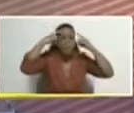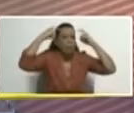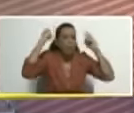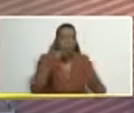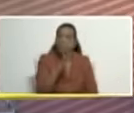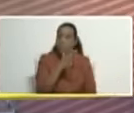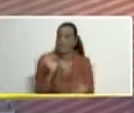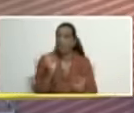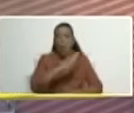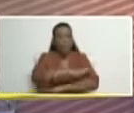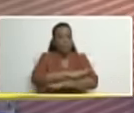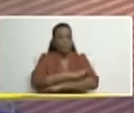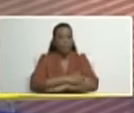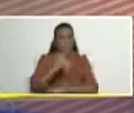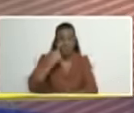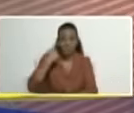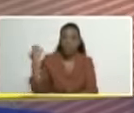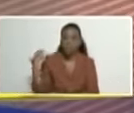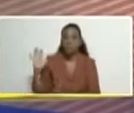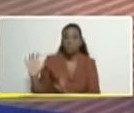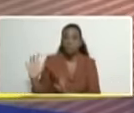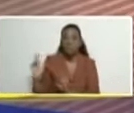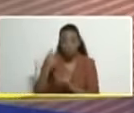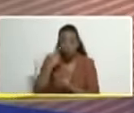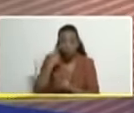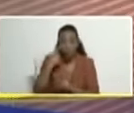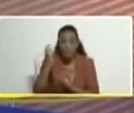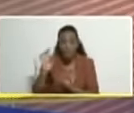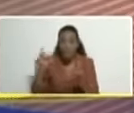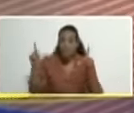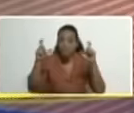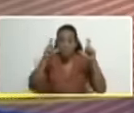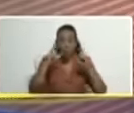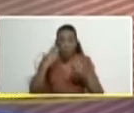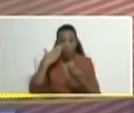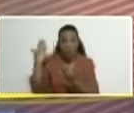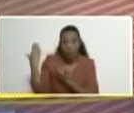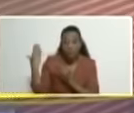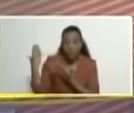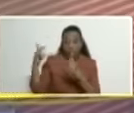Aquí tengo unas fotos que no las vi circular, Delcy, no sé si tú las viste.